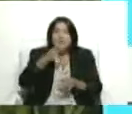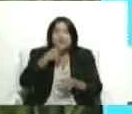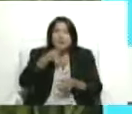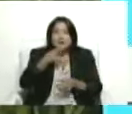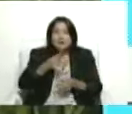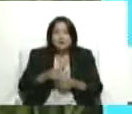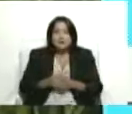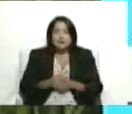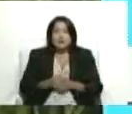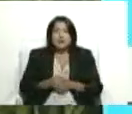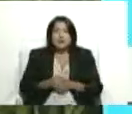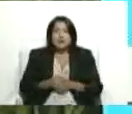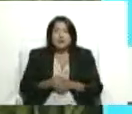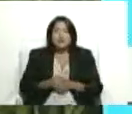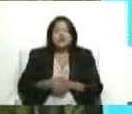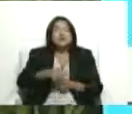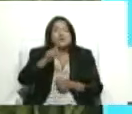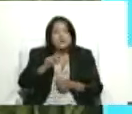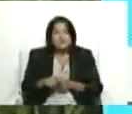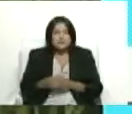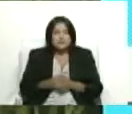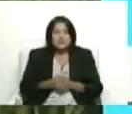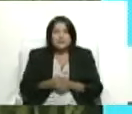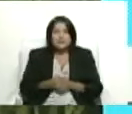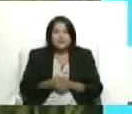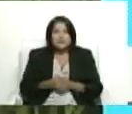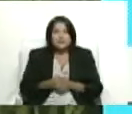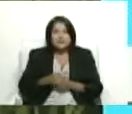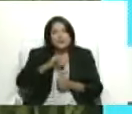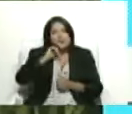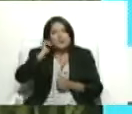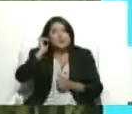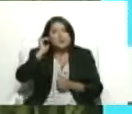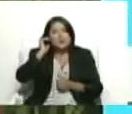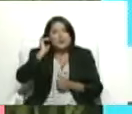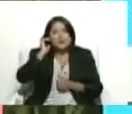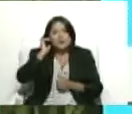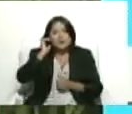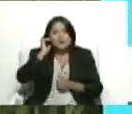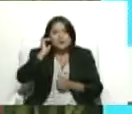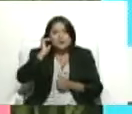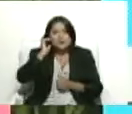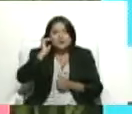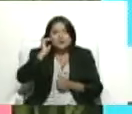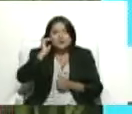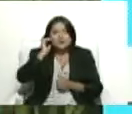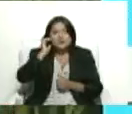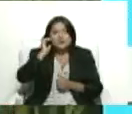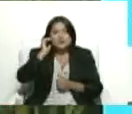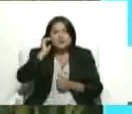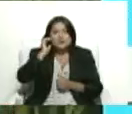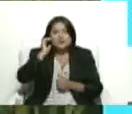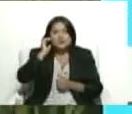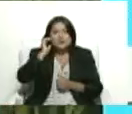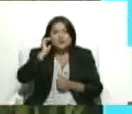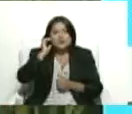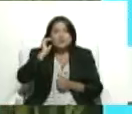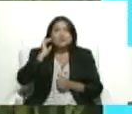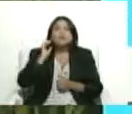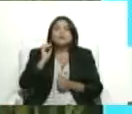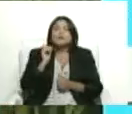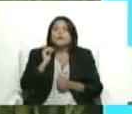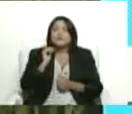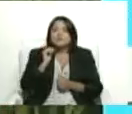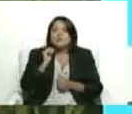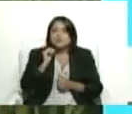que también fue el acuerdo en defensa de nuestra Guayana Esequiba, que por alguna razón el facilitador omitió la lectura